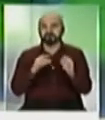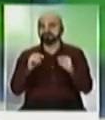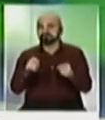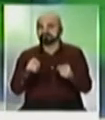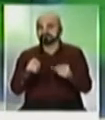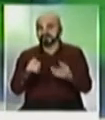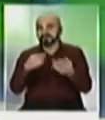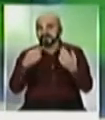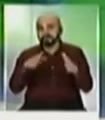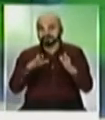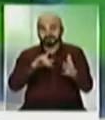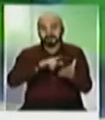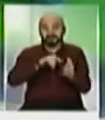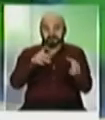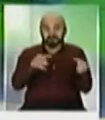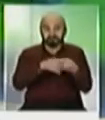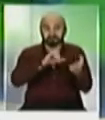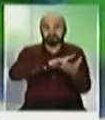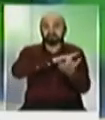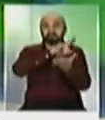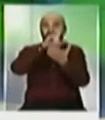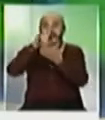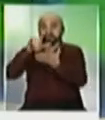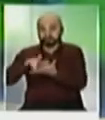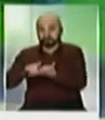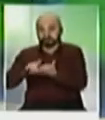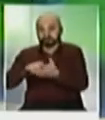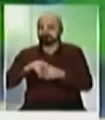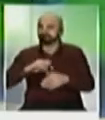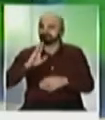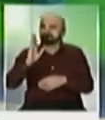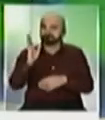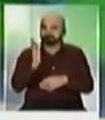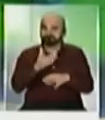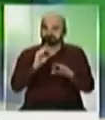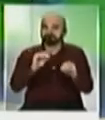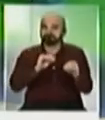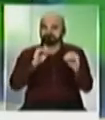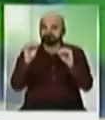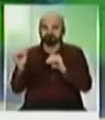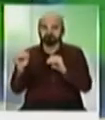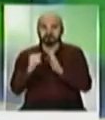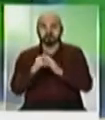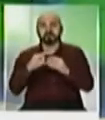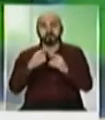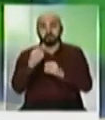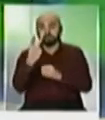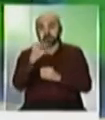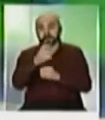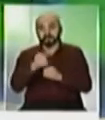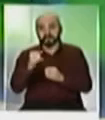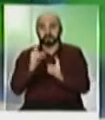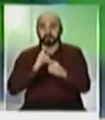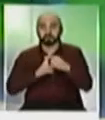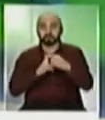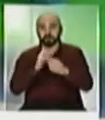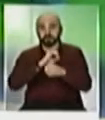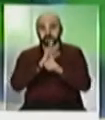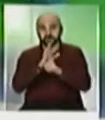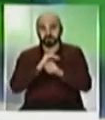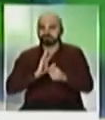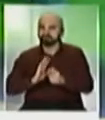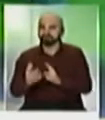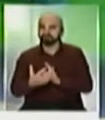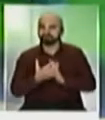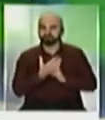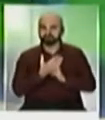señalar que el Atlético viajaba hoy día, tuvo que posponer para mañana su viaje y se aislaron los dos jugadores que dieron positivo, Bersalco y también el